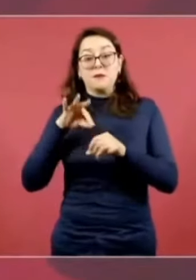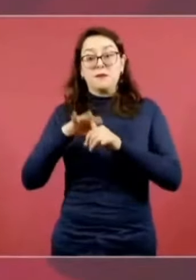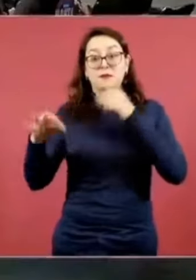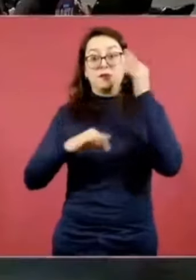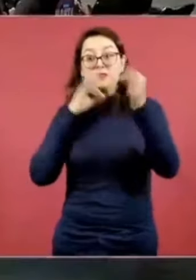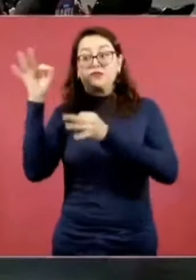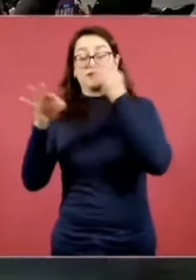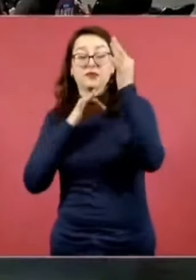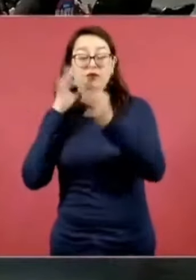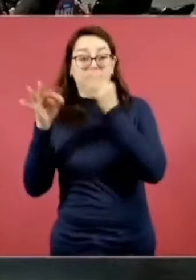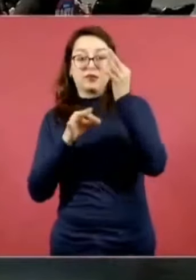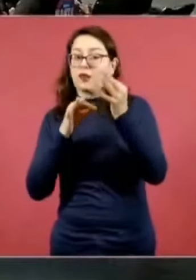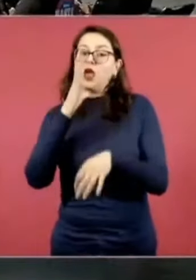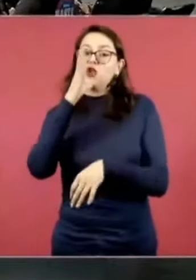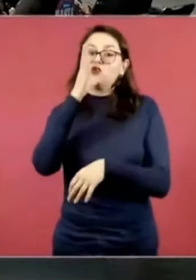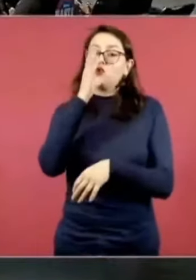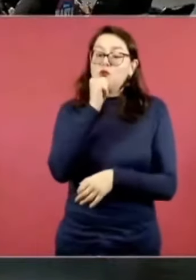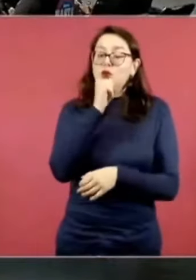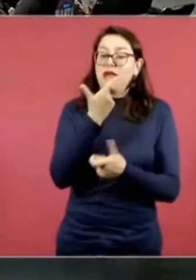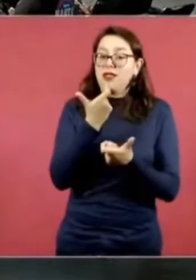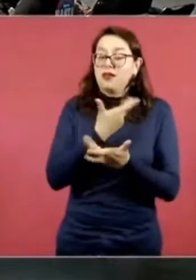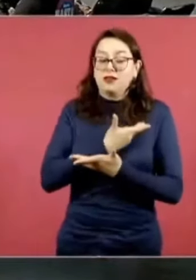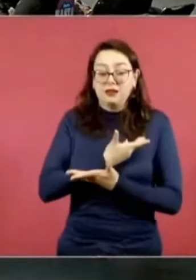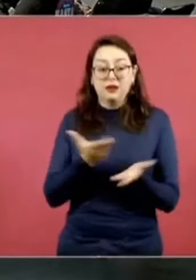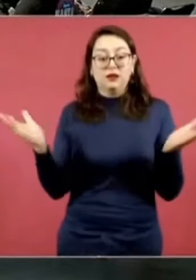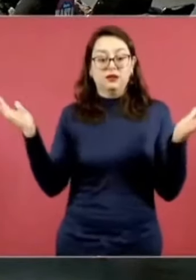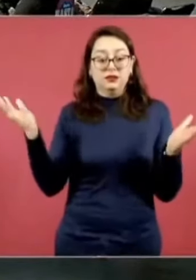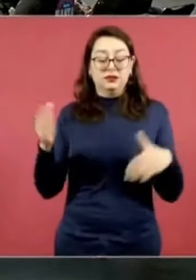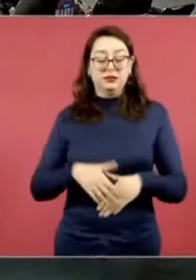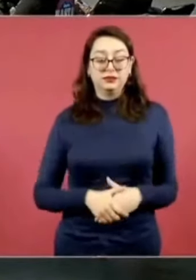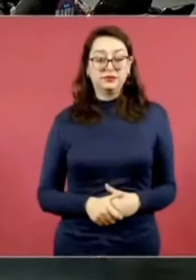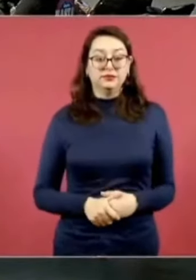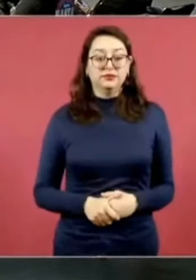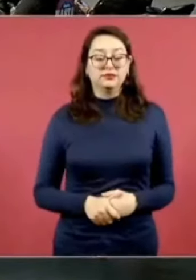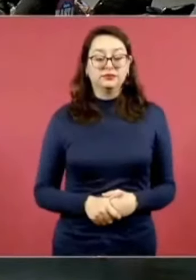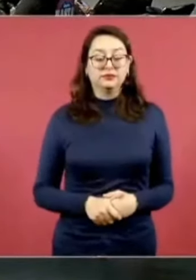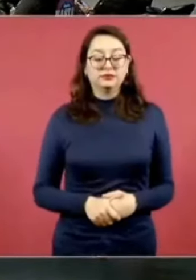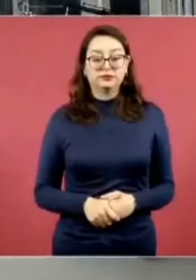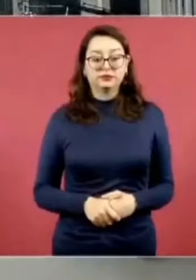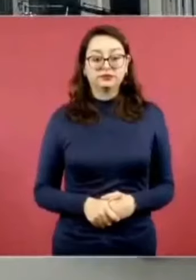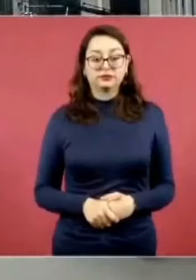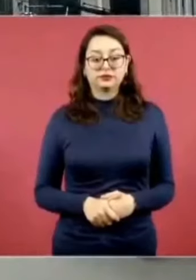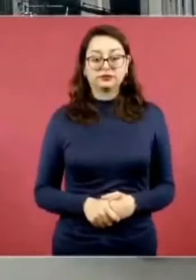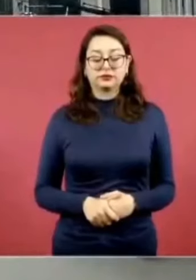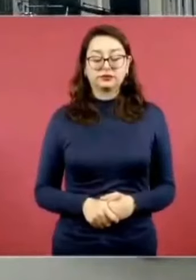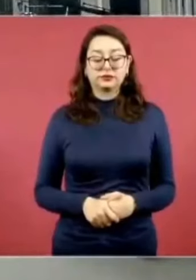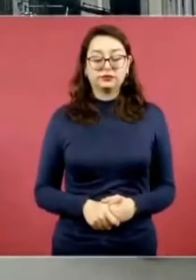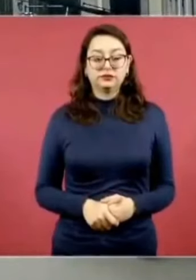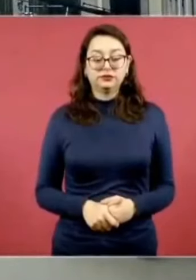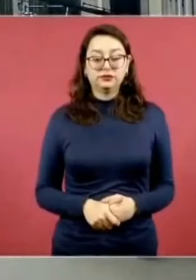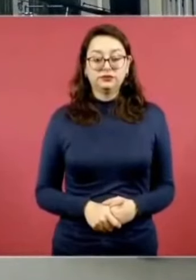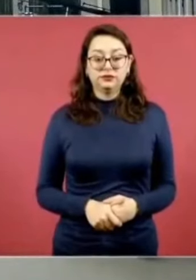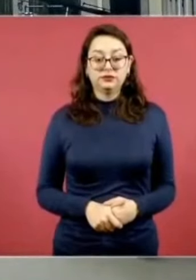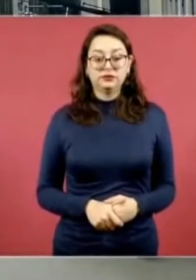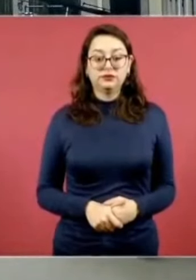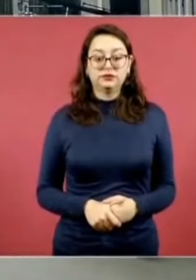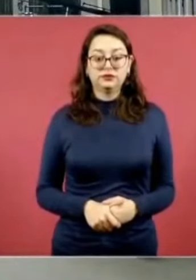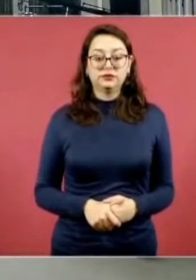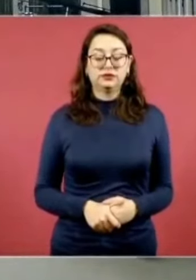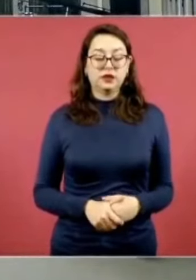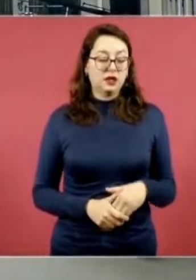Por la veda. Quedamos pendientes fotografías de Desde el rato, mira, en Tabasco hay muchos que no han